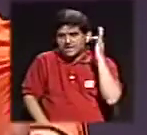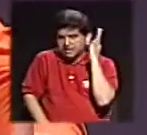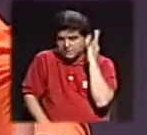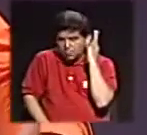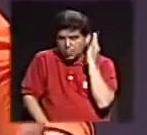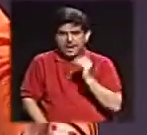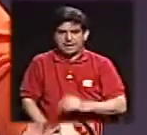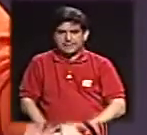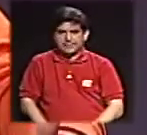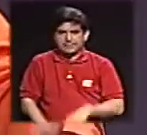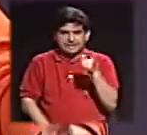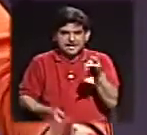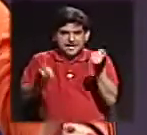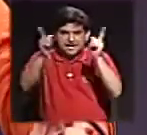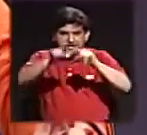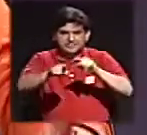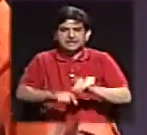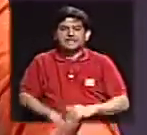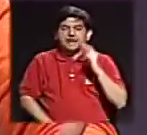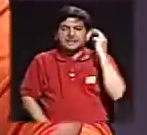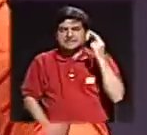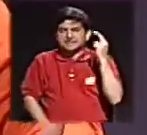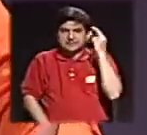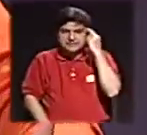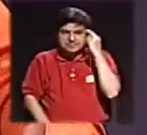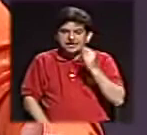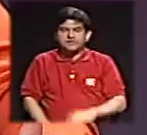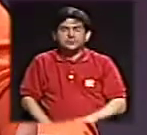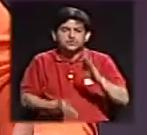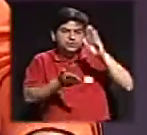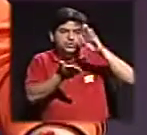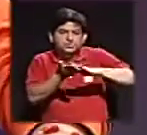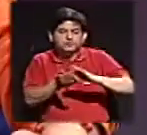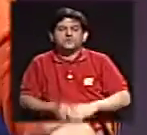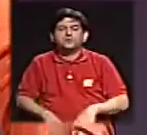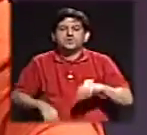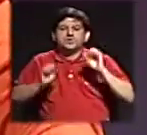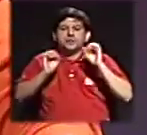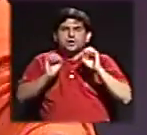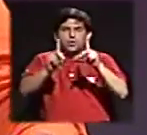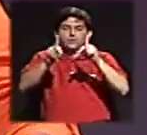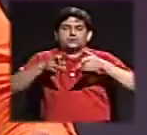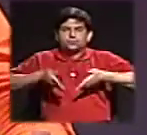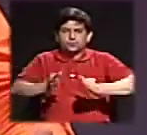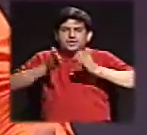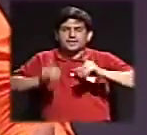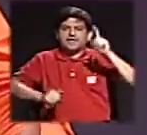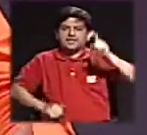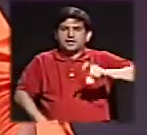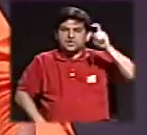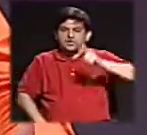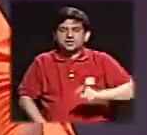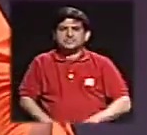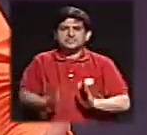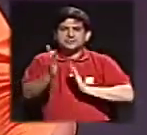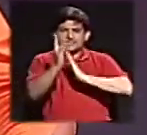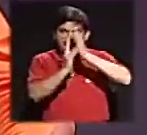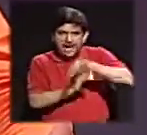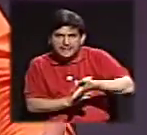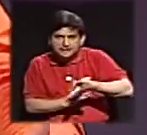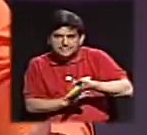mujeres, quienes, por una capacidad disminuida en su fertilización, necesitan del